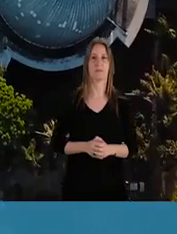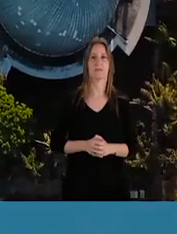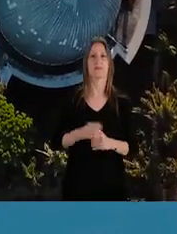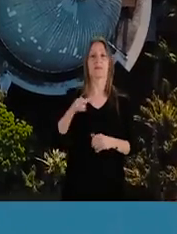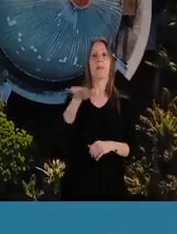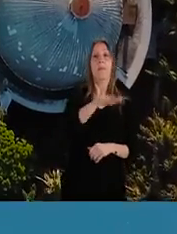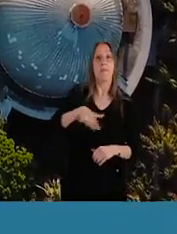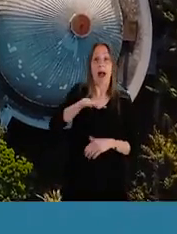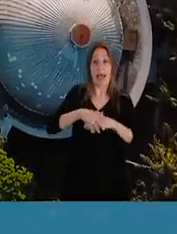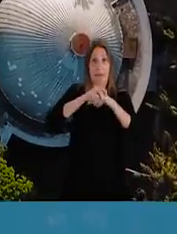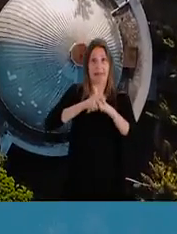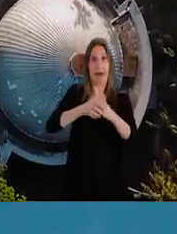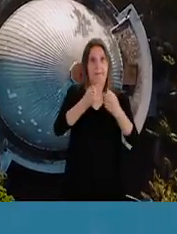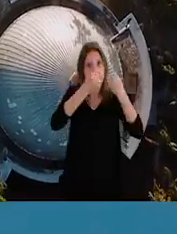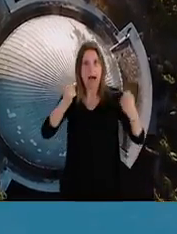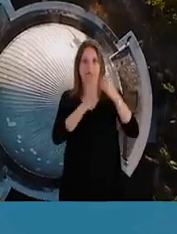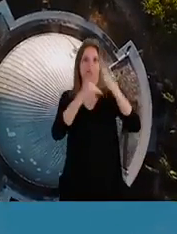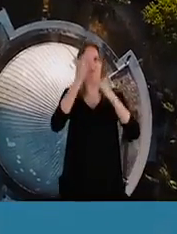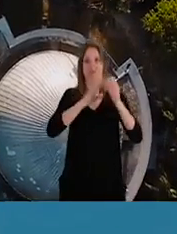ampliación del Parque de la Amistad,